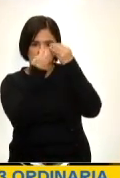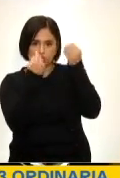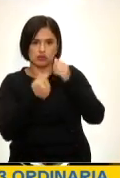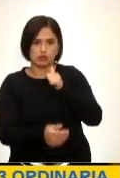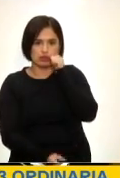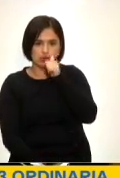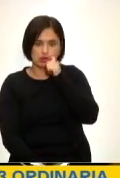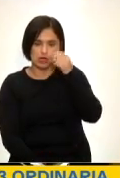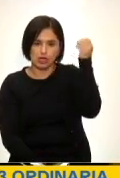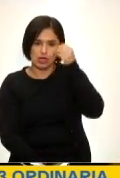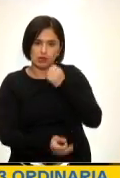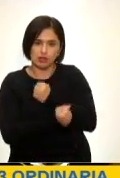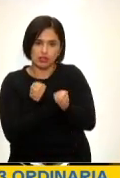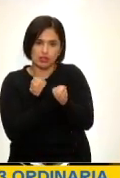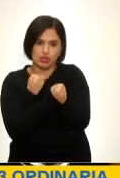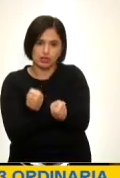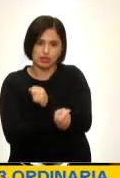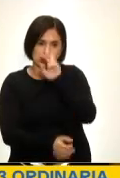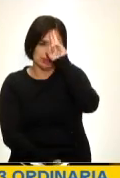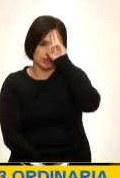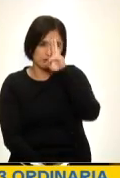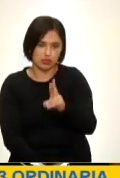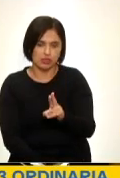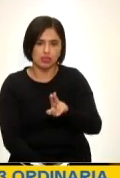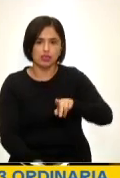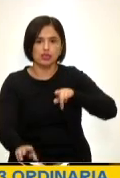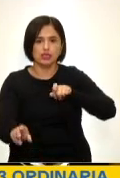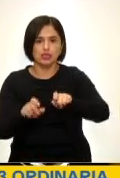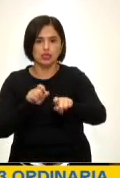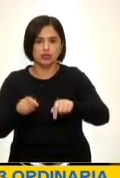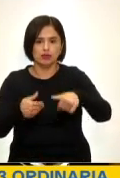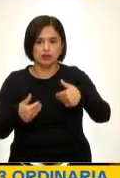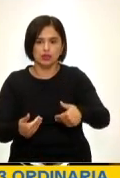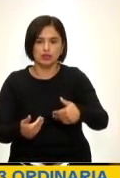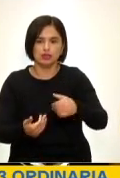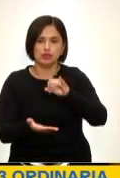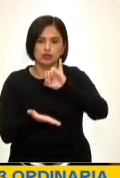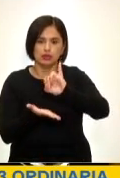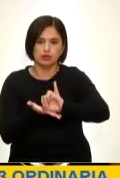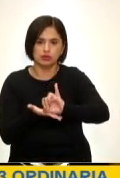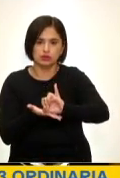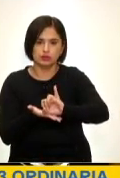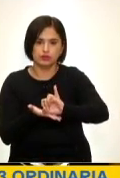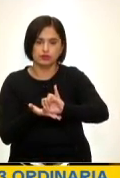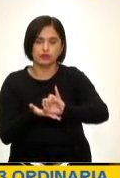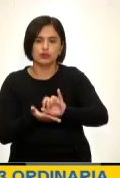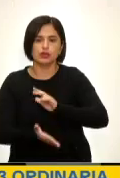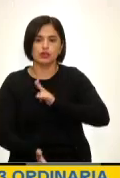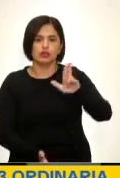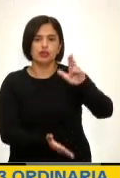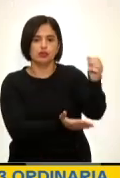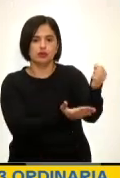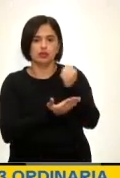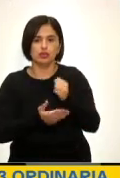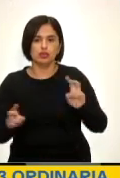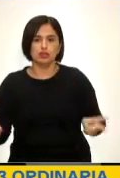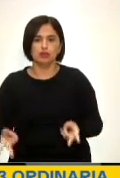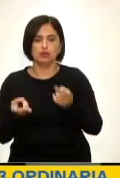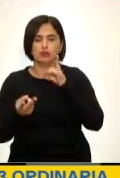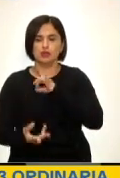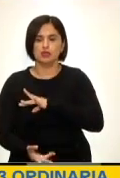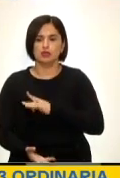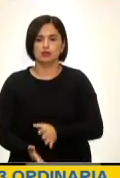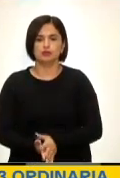a aprender a querer, a respetar y a defender a esta querida institución. Que Dios nos ayude. ¡Viva Chile!